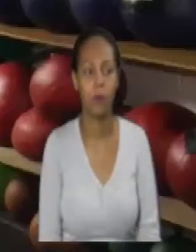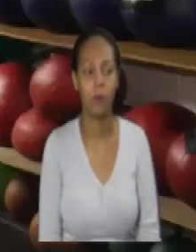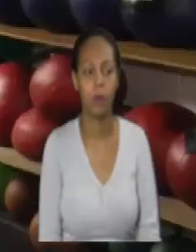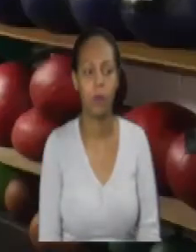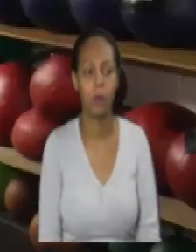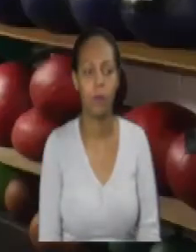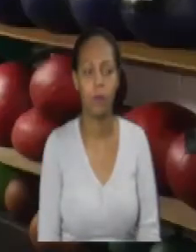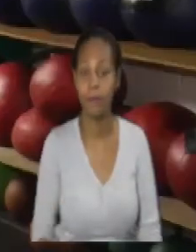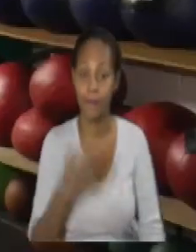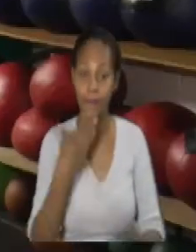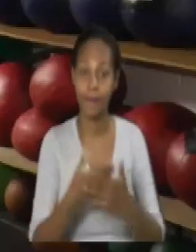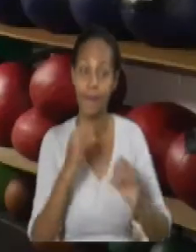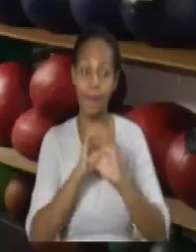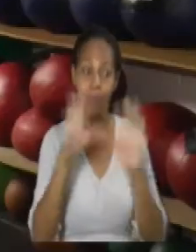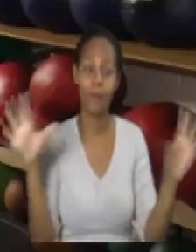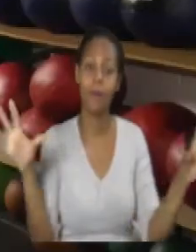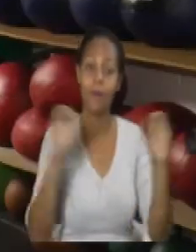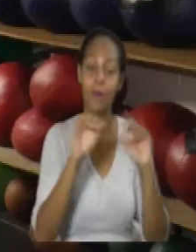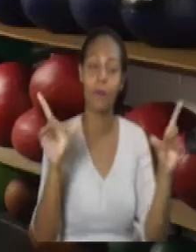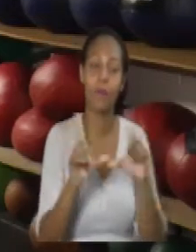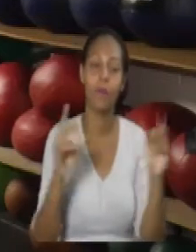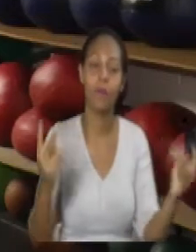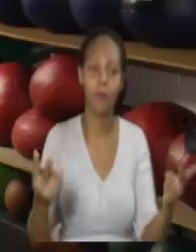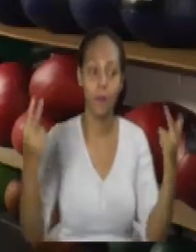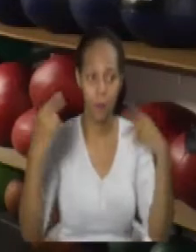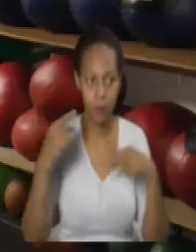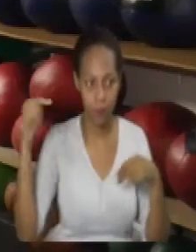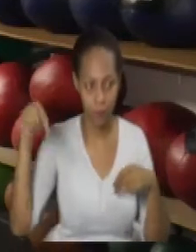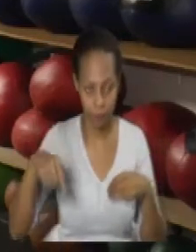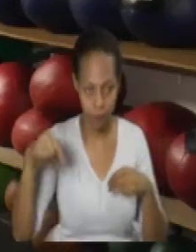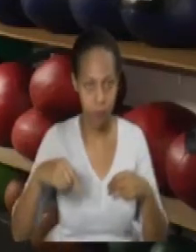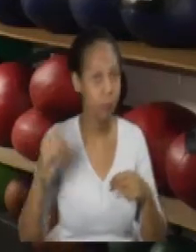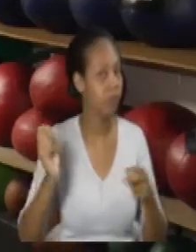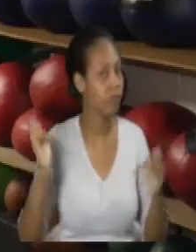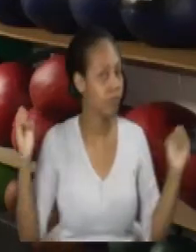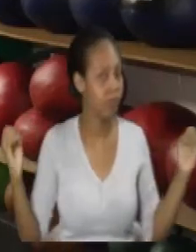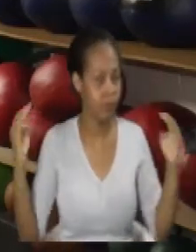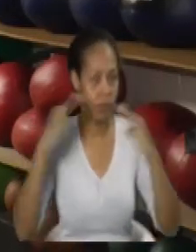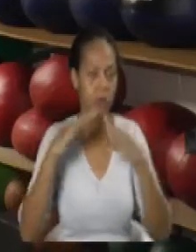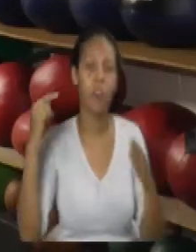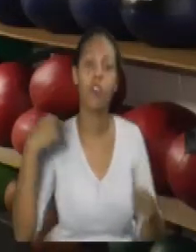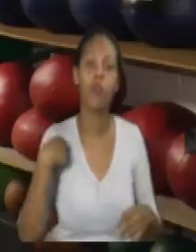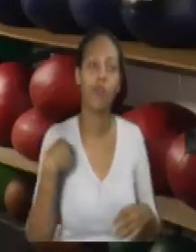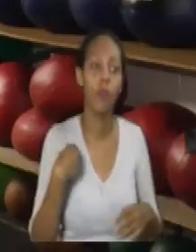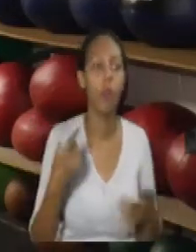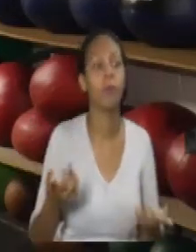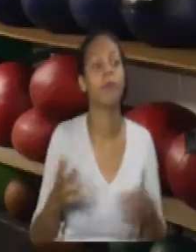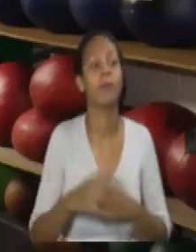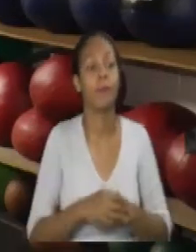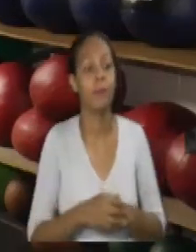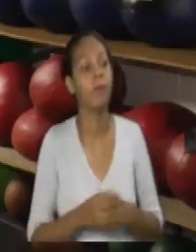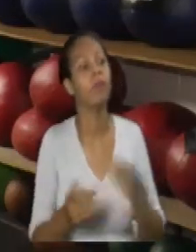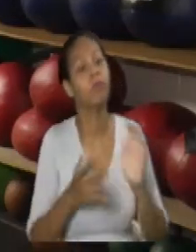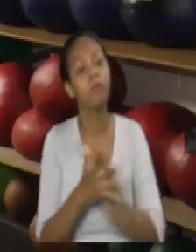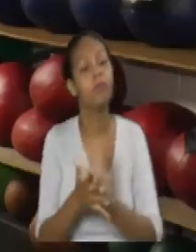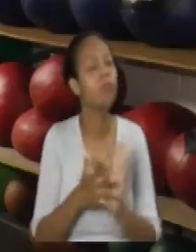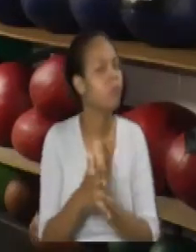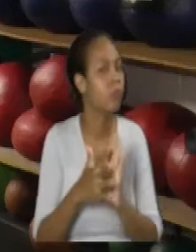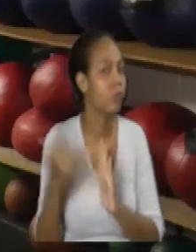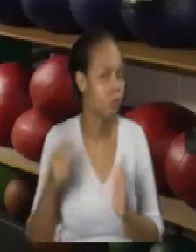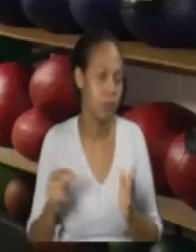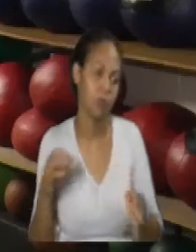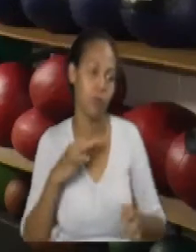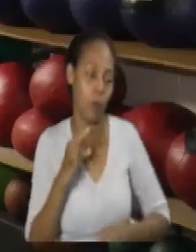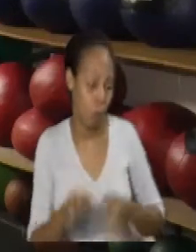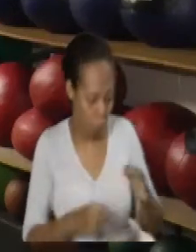Hola, muy buenos días, mis queridos televidentes de En Casa, este gran programa que les habla mucho de la actividad física, de cuidarse, el